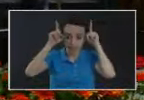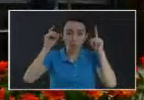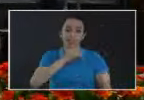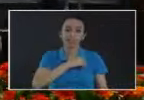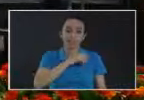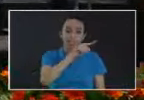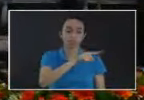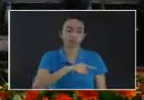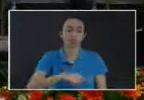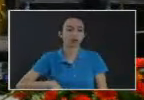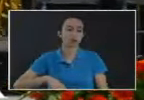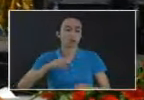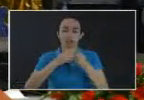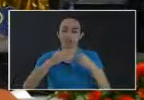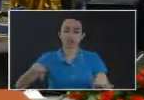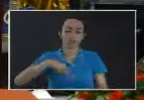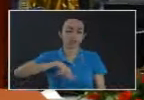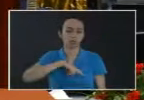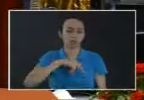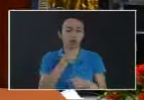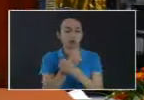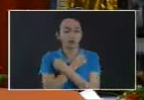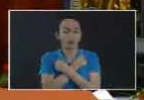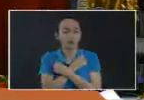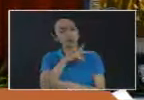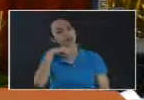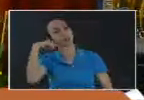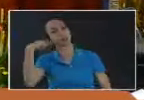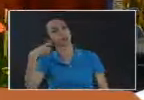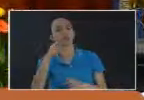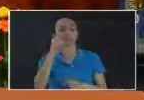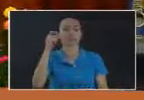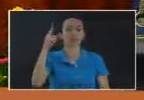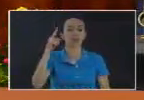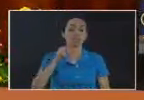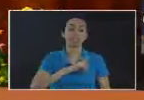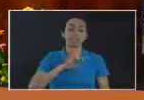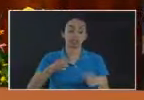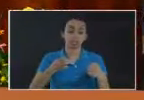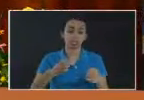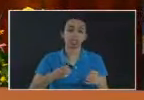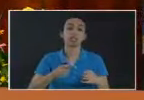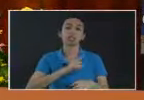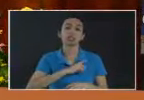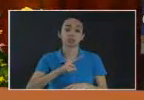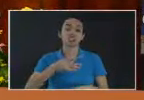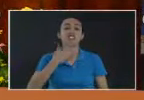Perdemos el primer amor y se acabó todo. Y somos presa fácil de él.